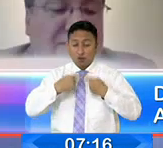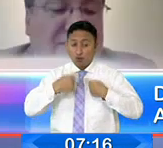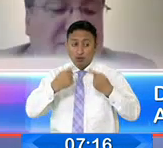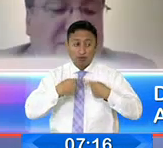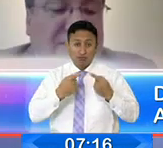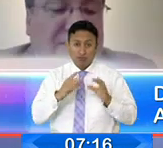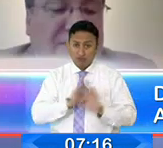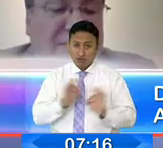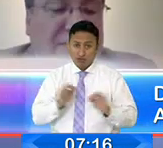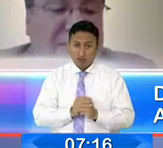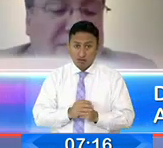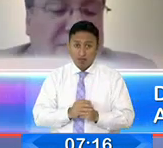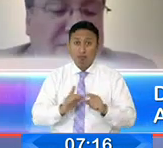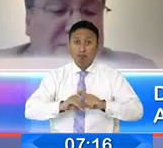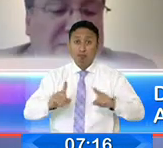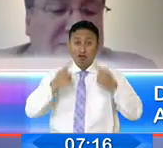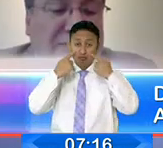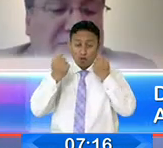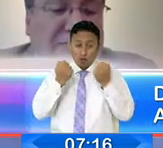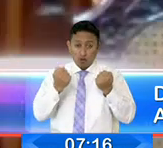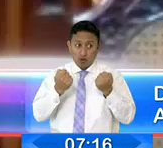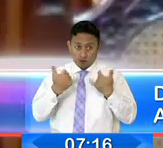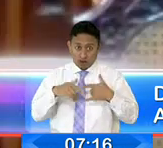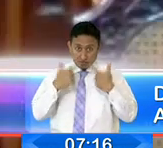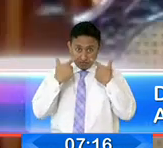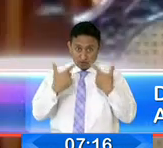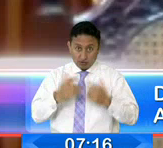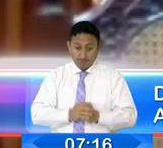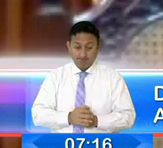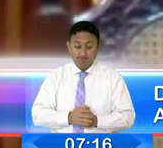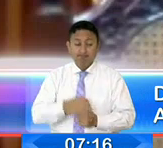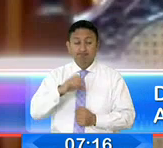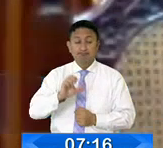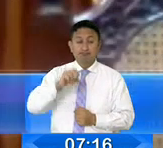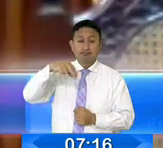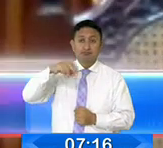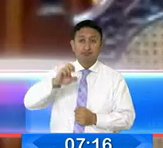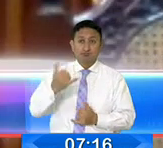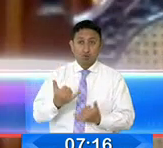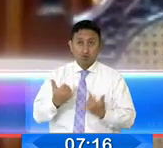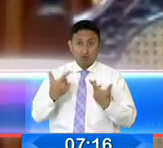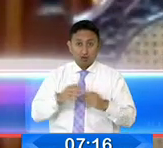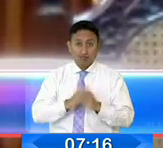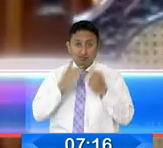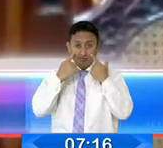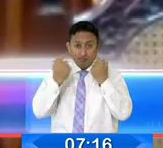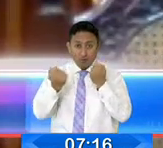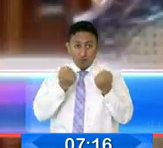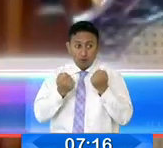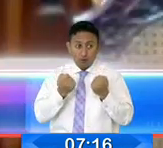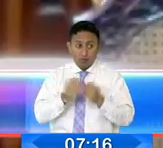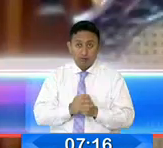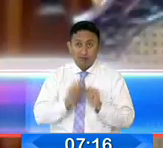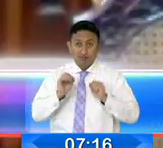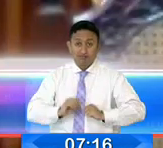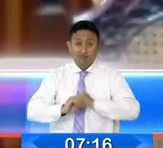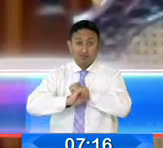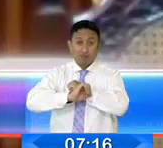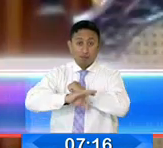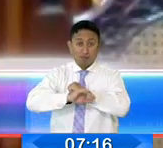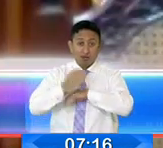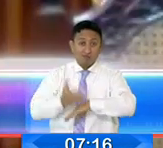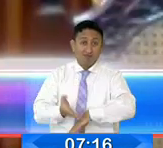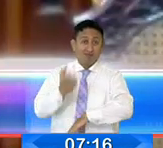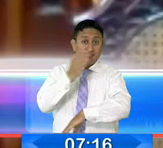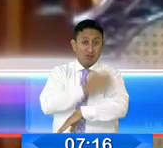convocatoria, los controles ya están en marcha. El Consejo Nacional Electoral está haciendo el control de posible campaña anticipada